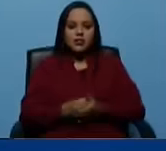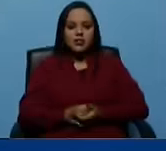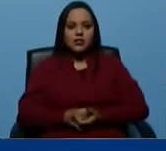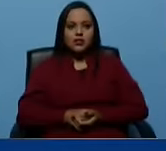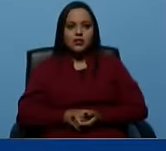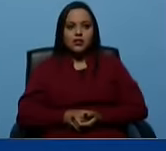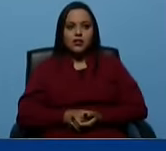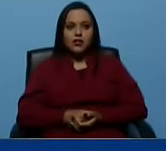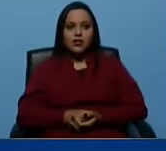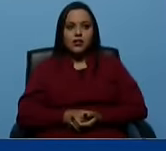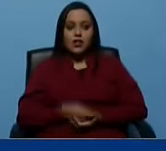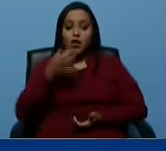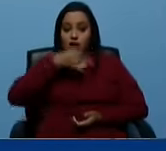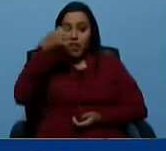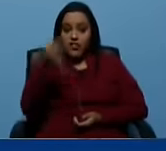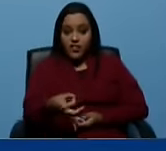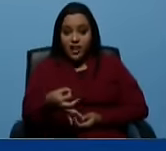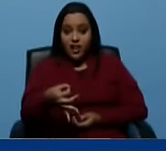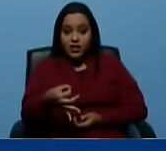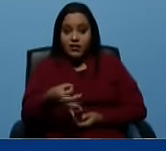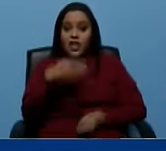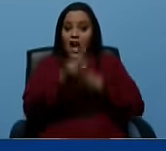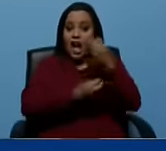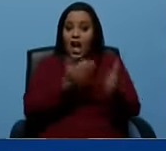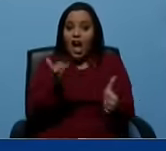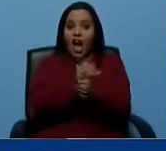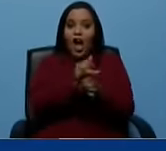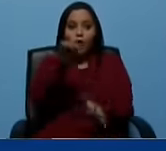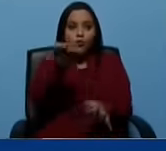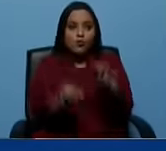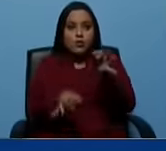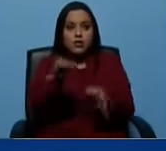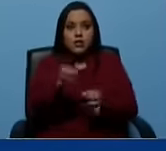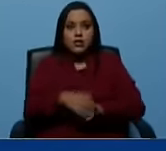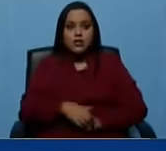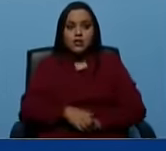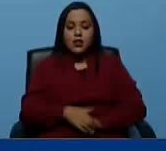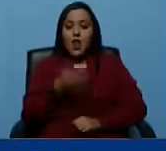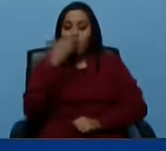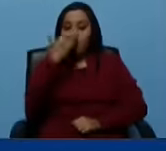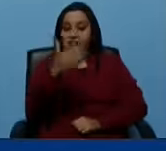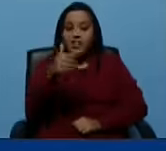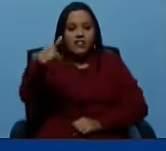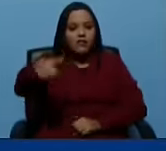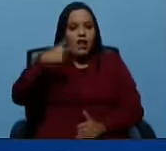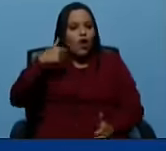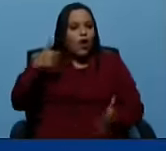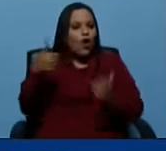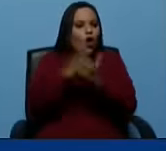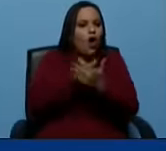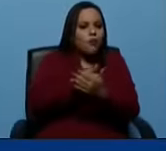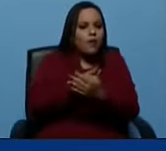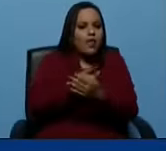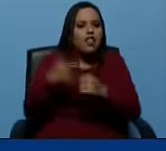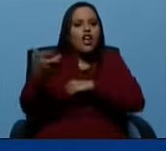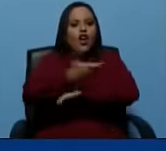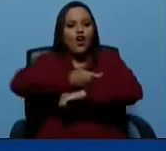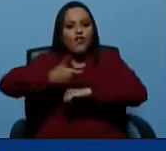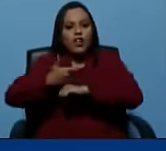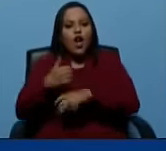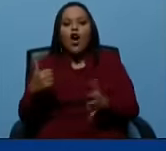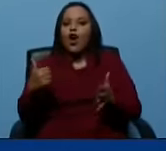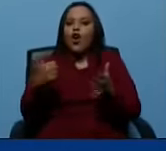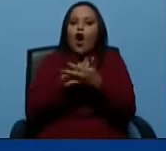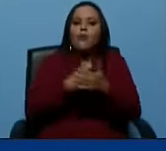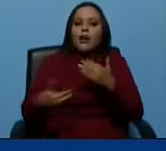y con la verdad se haga justicia ante este golpe de Estado. Este golpe